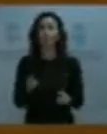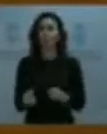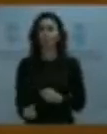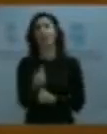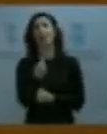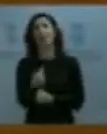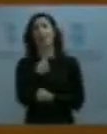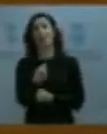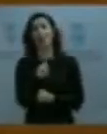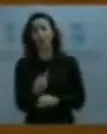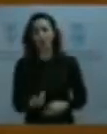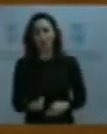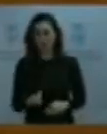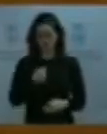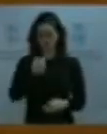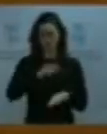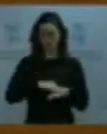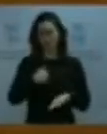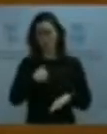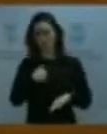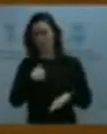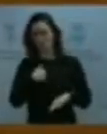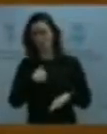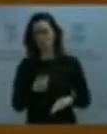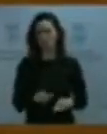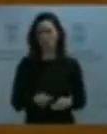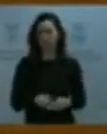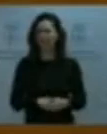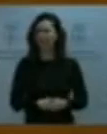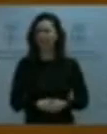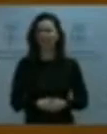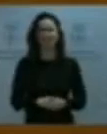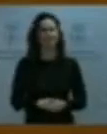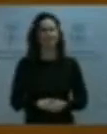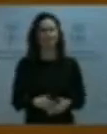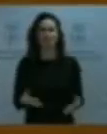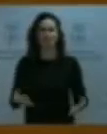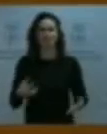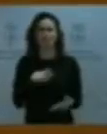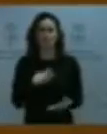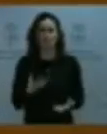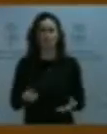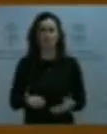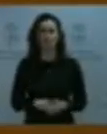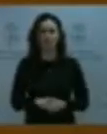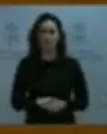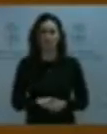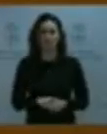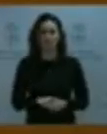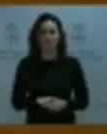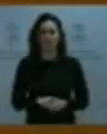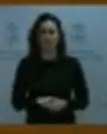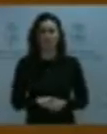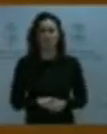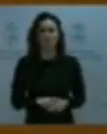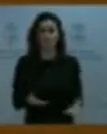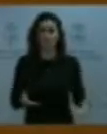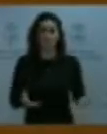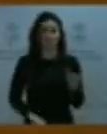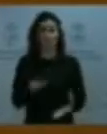hacer de su vida usuario y lo que quiere es tomar la ley o la justicia por su mano. No nos venga con